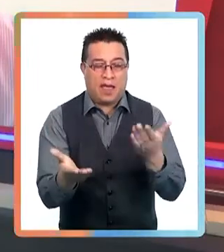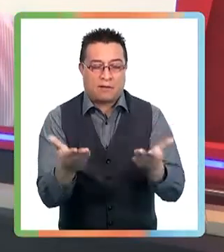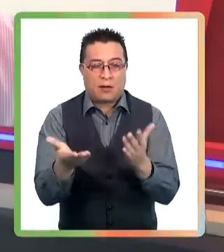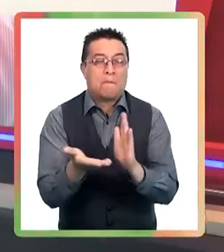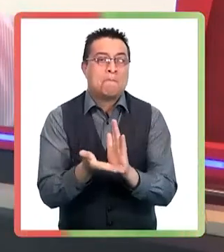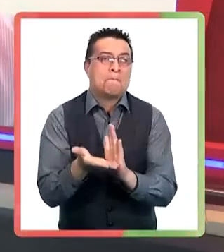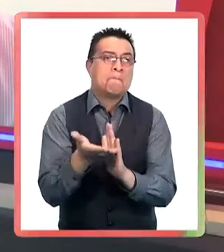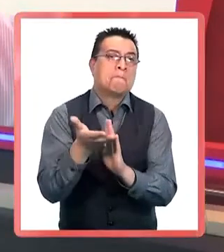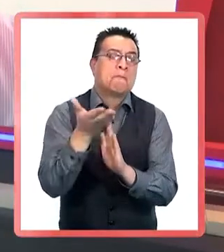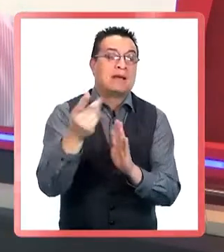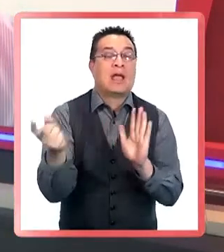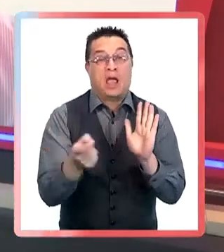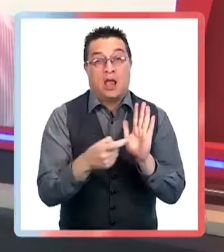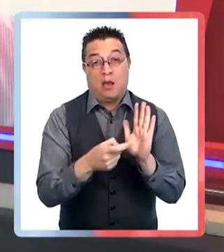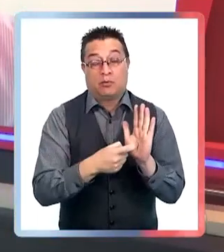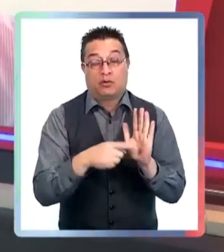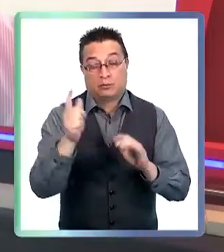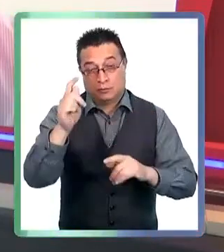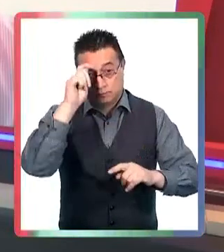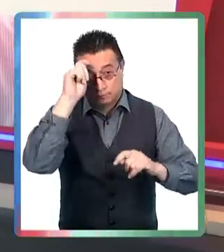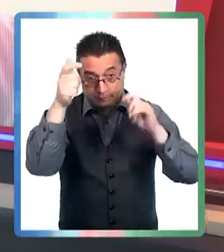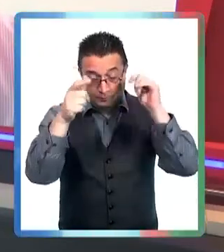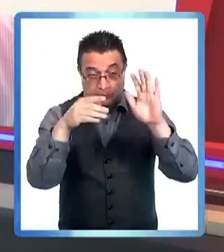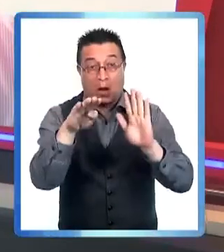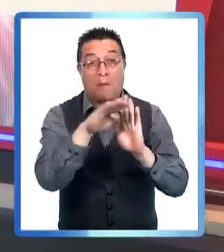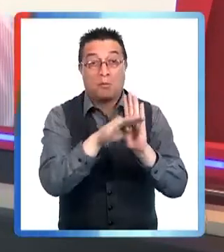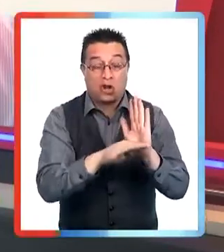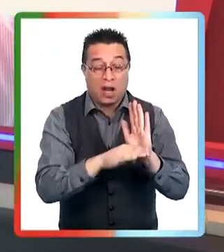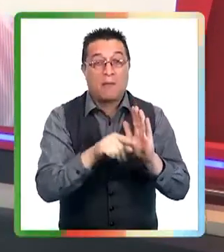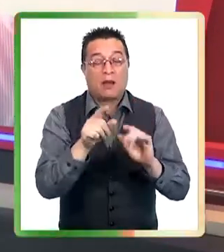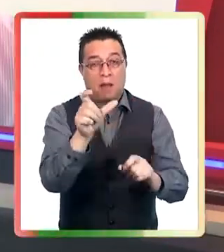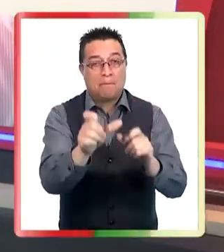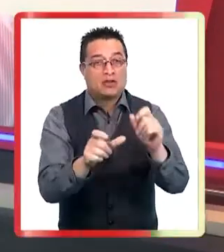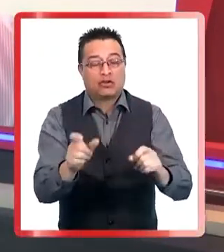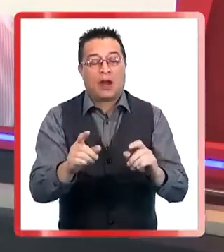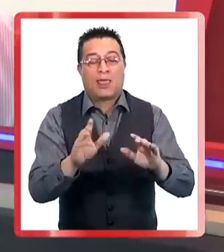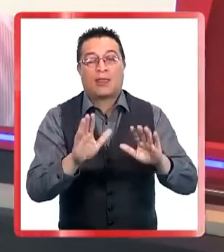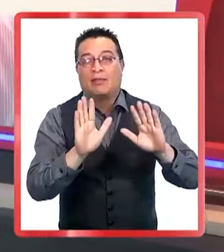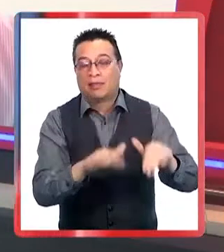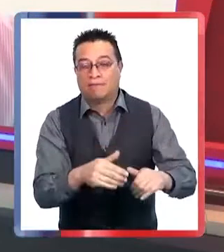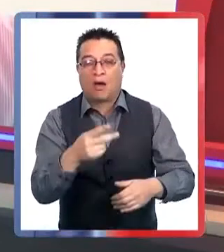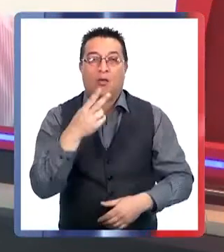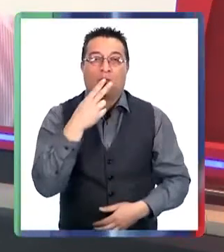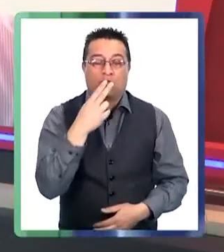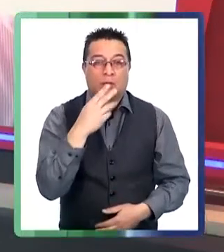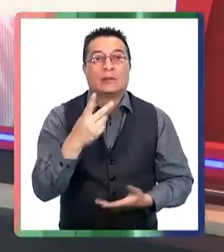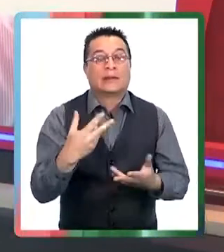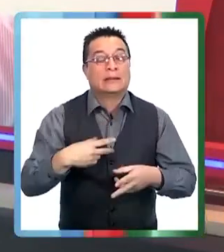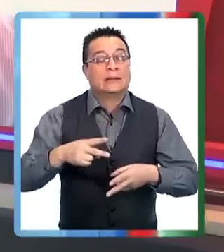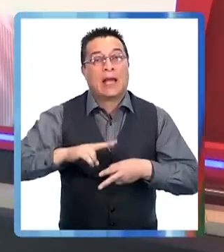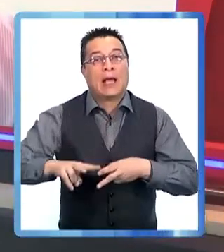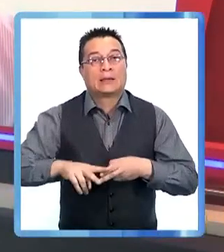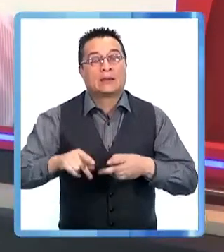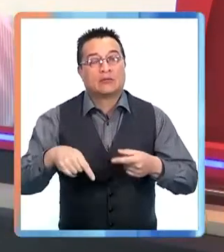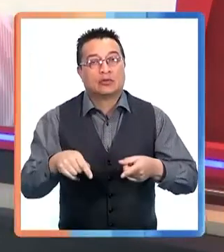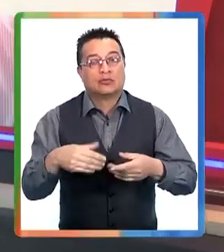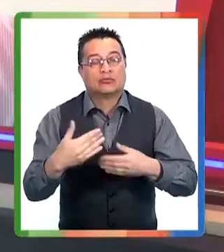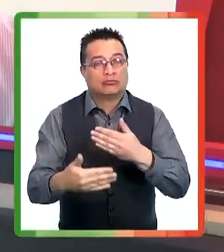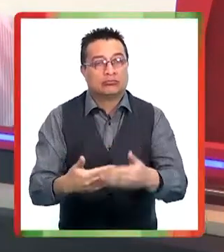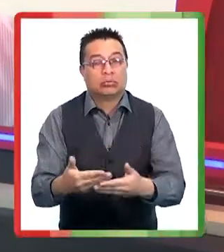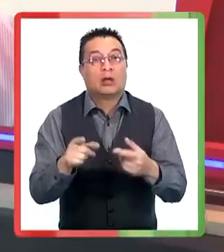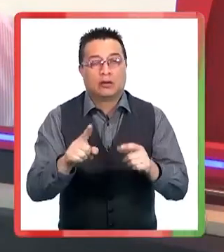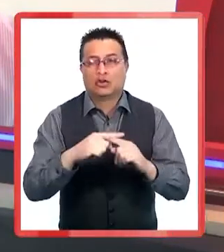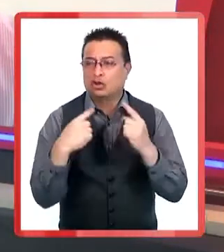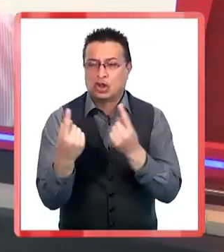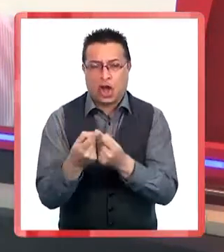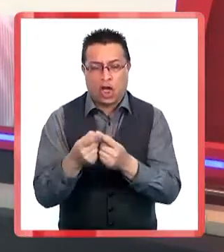no sé, aumentar aún más los impuestos, crear programas para que la gente deje de fumar, pero ¿qué hacemos en lo inmediato, doctor? Porque